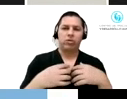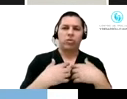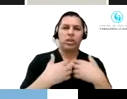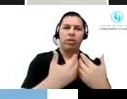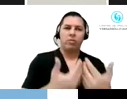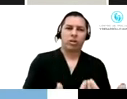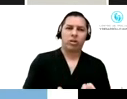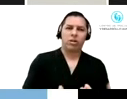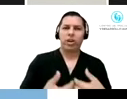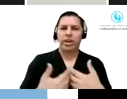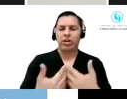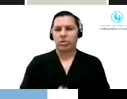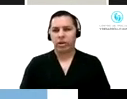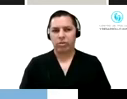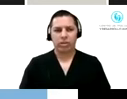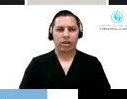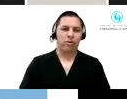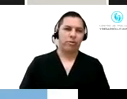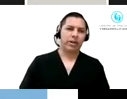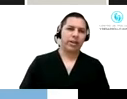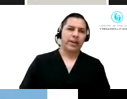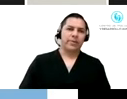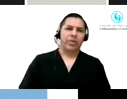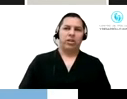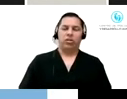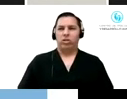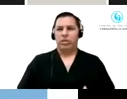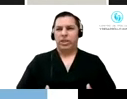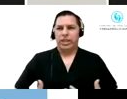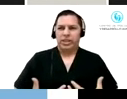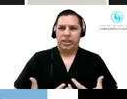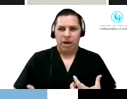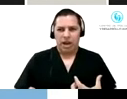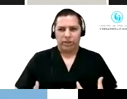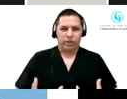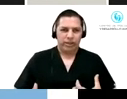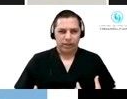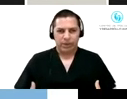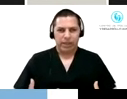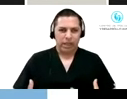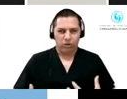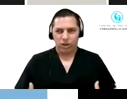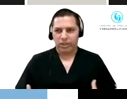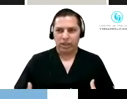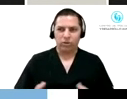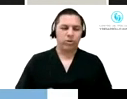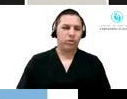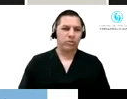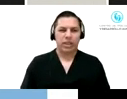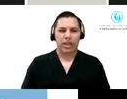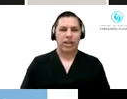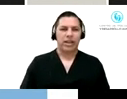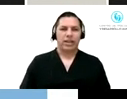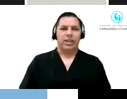masculino, cómo se debe comportar una mujer, cómo se debe comportar un hombre. Entonces el hombre tiene que ser macho, que se respeta,